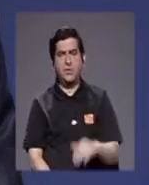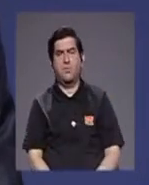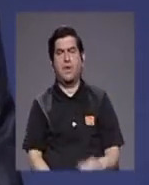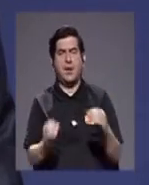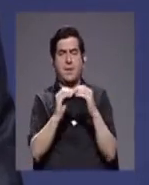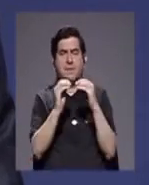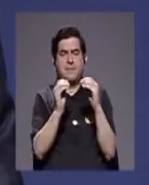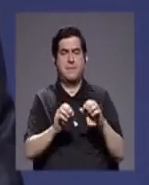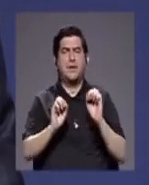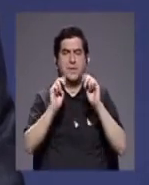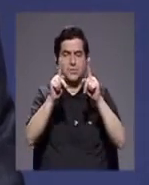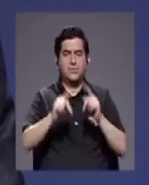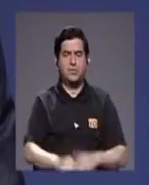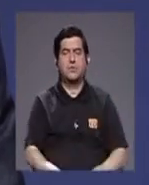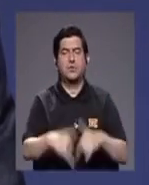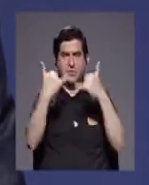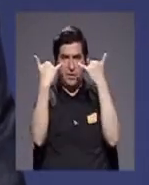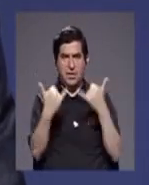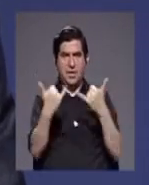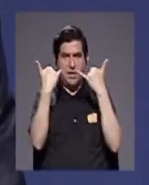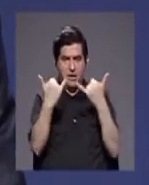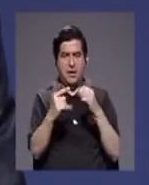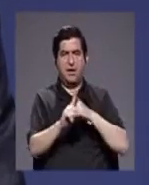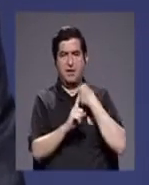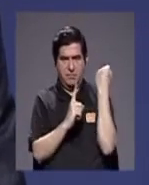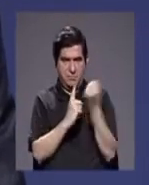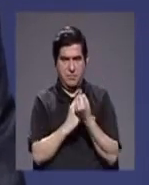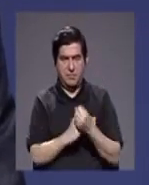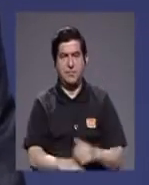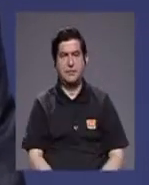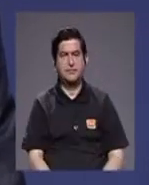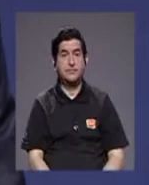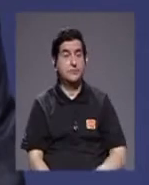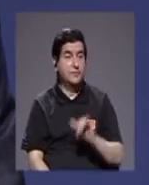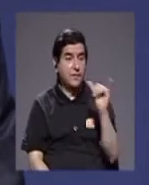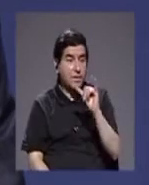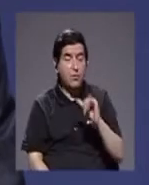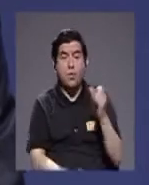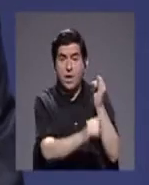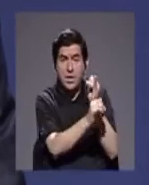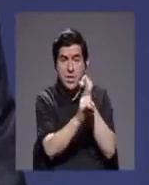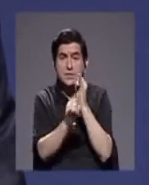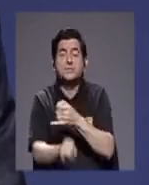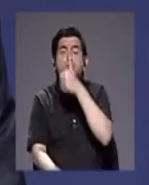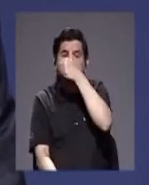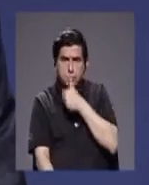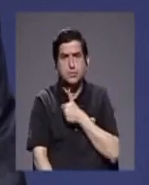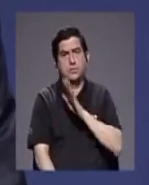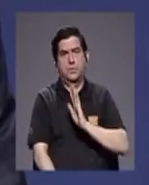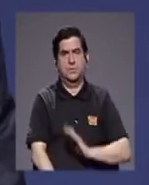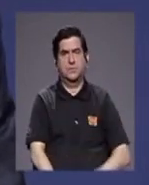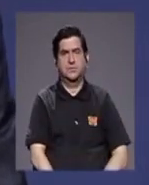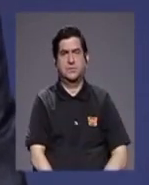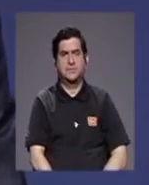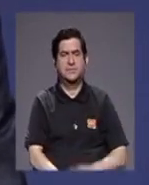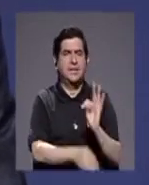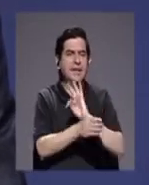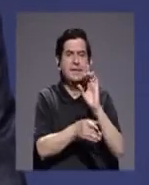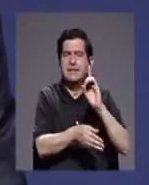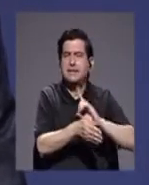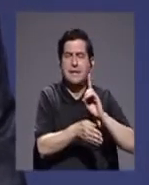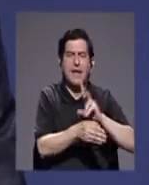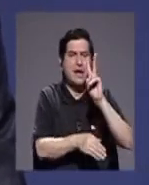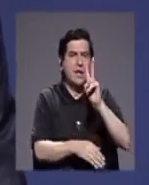mayor alcance que lo que hacemos hoy. Obviamente también para las instituciones privadas. La telemedicina podemos